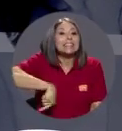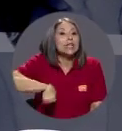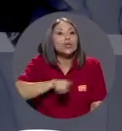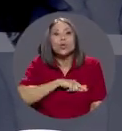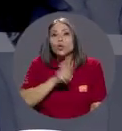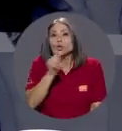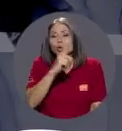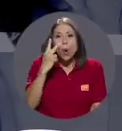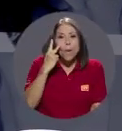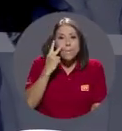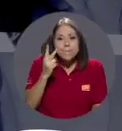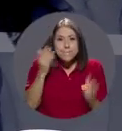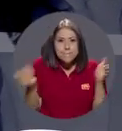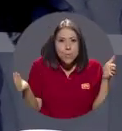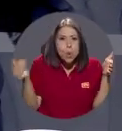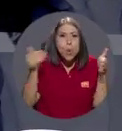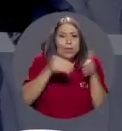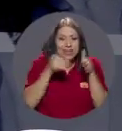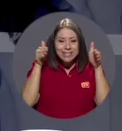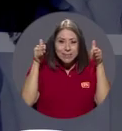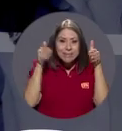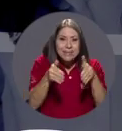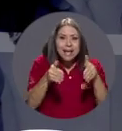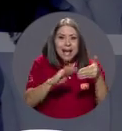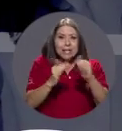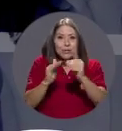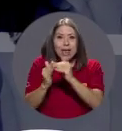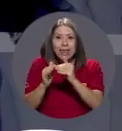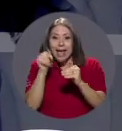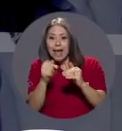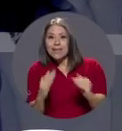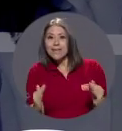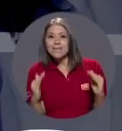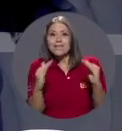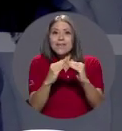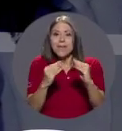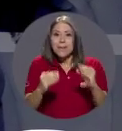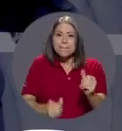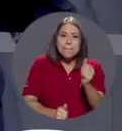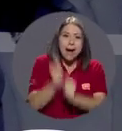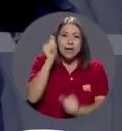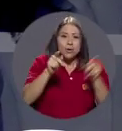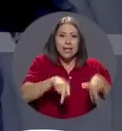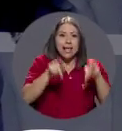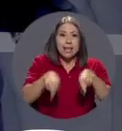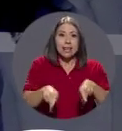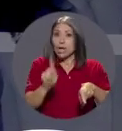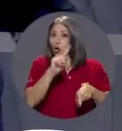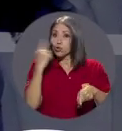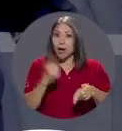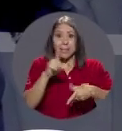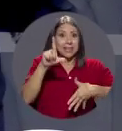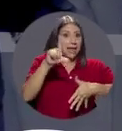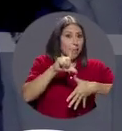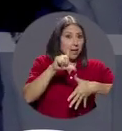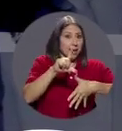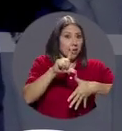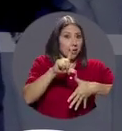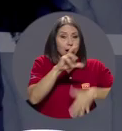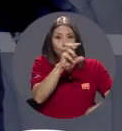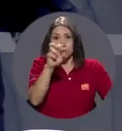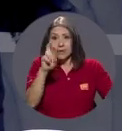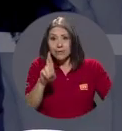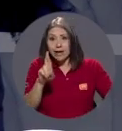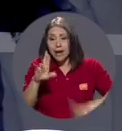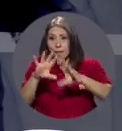volvemos nuestra mirada a la ciudad, donde vive la mayor cantidad de gente, no solo en América Latina, en Costa Rica, en el mundo,